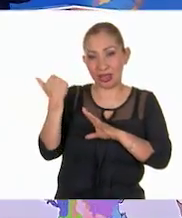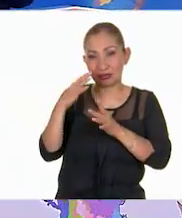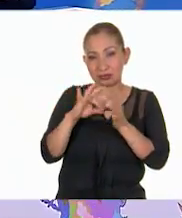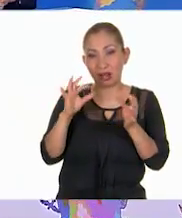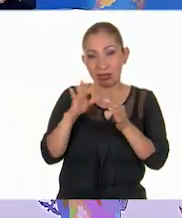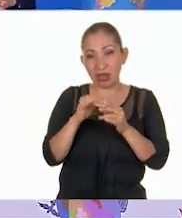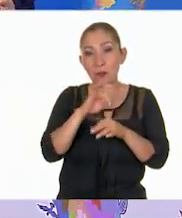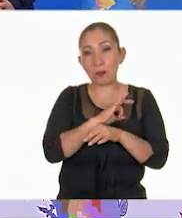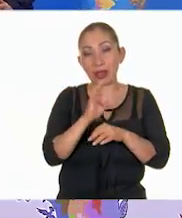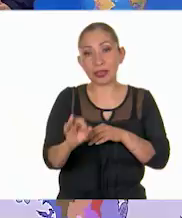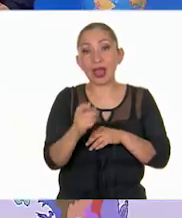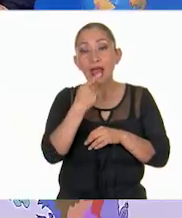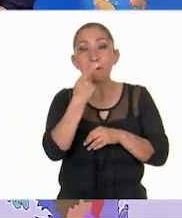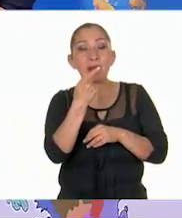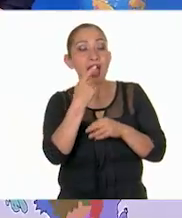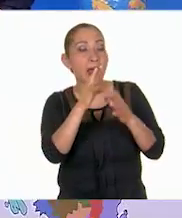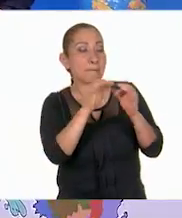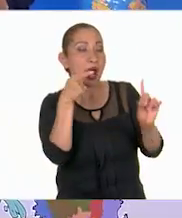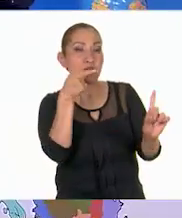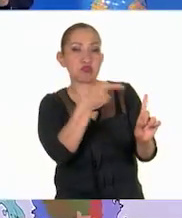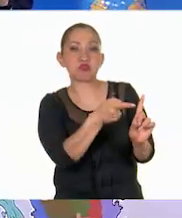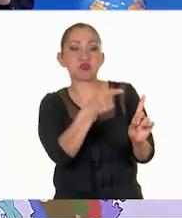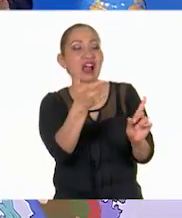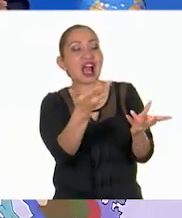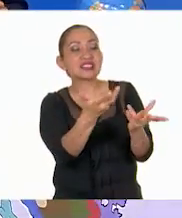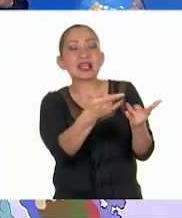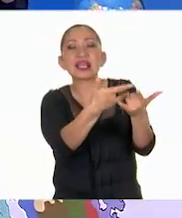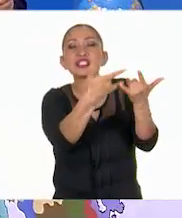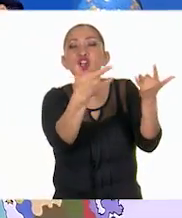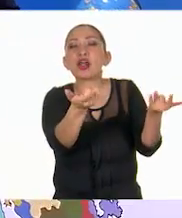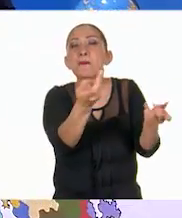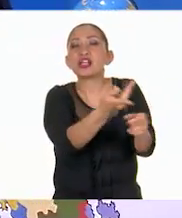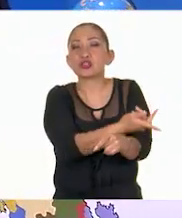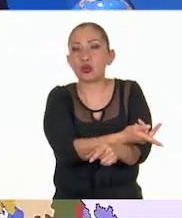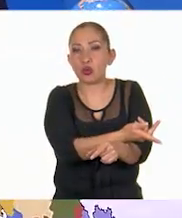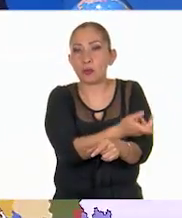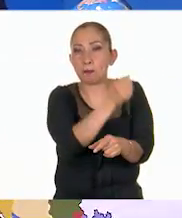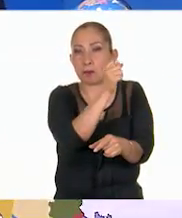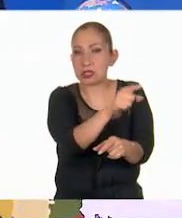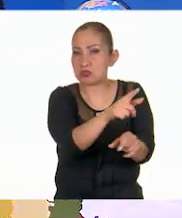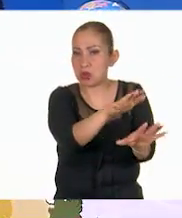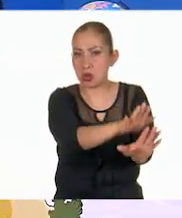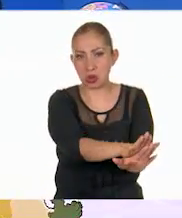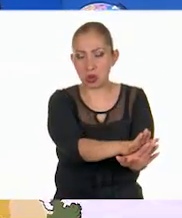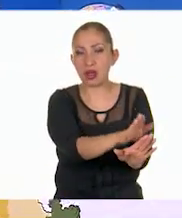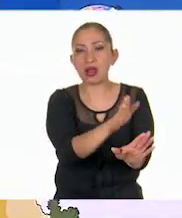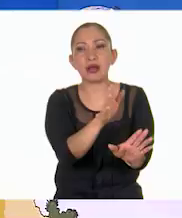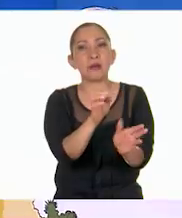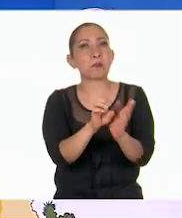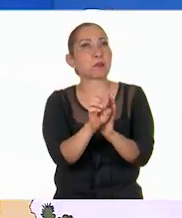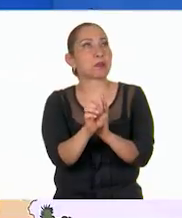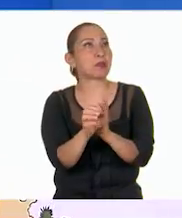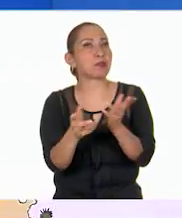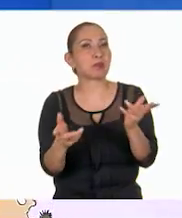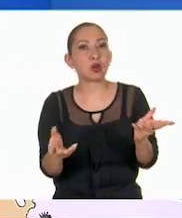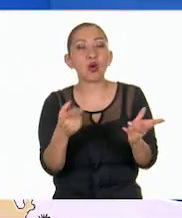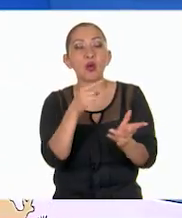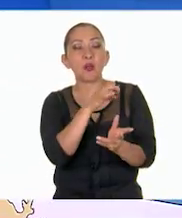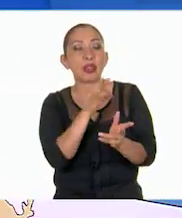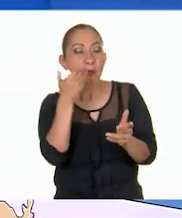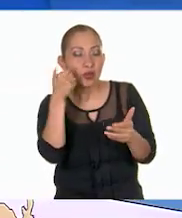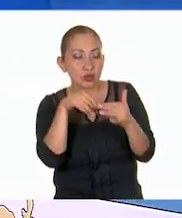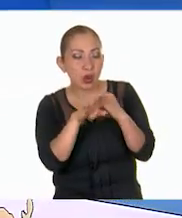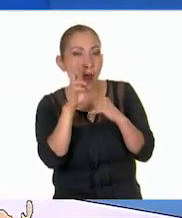de que se puede hablar, por un lado, del hecho histórico en sí mismo, al cual, por decirlo de algún modo,